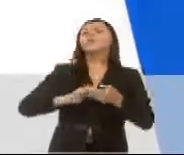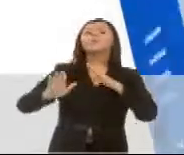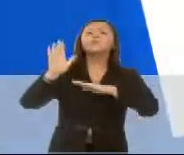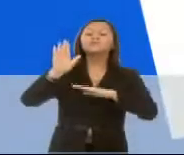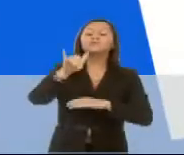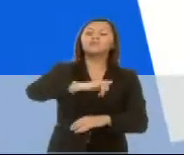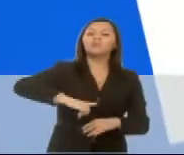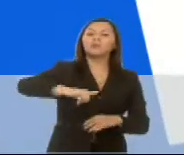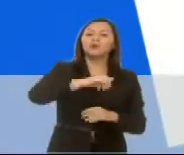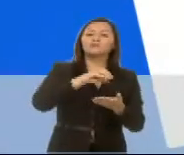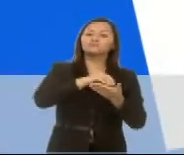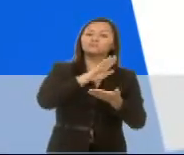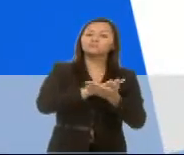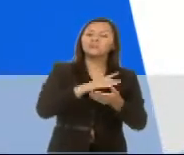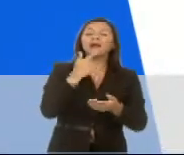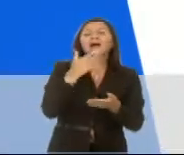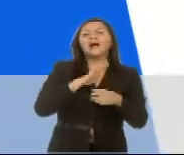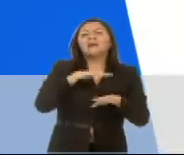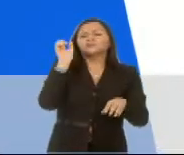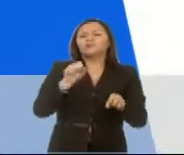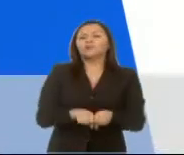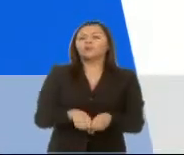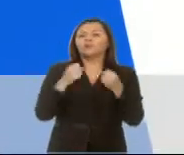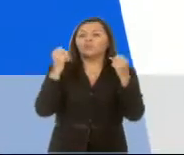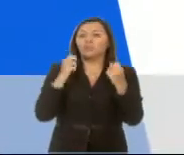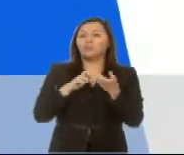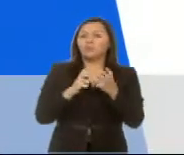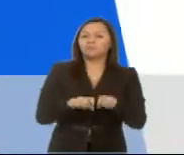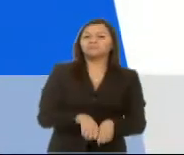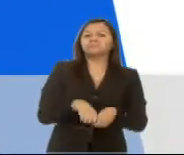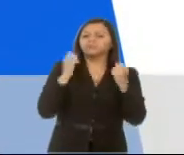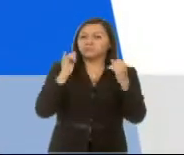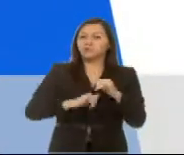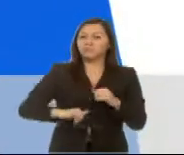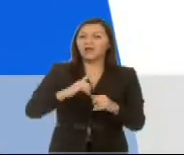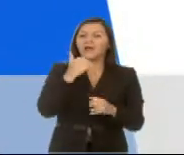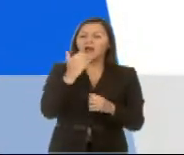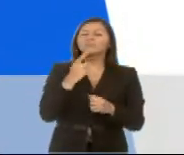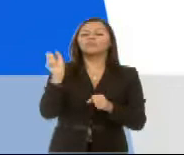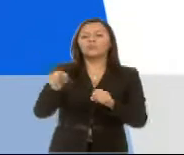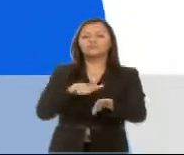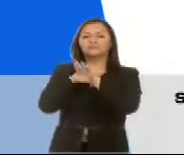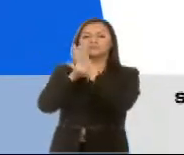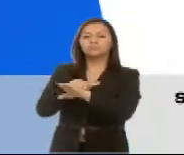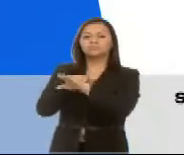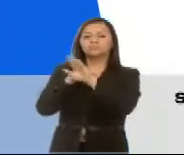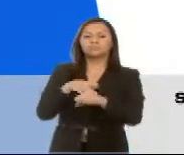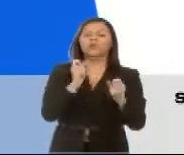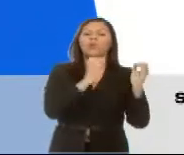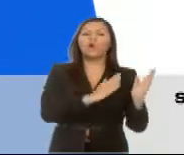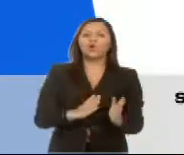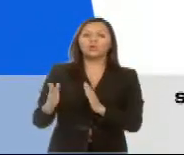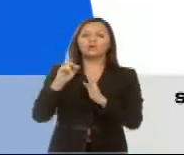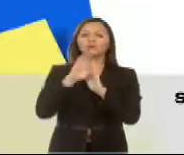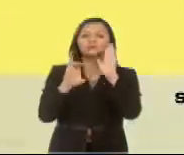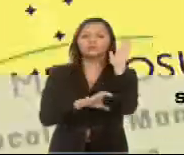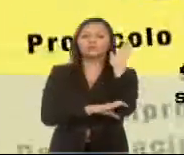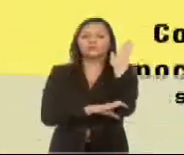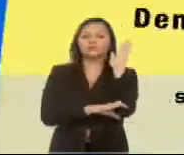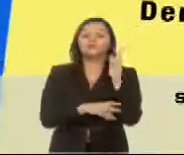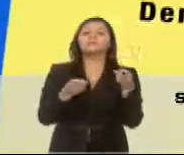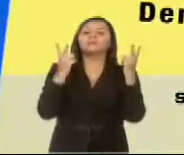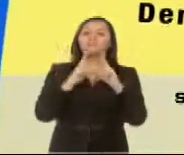con la democracia, que se aplicará en caso de ruptura o amenaza de ruptura del orden democrático o de violación del orden